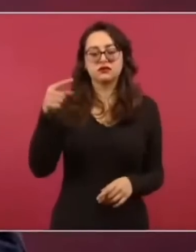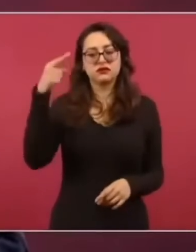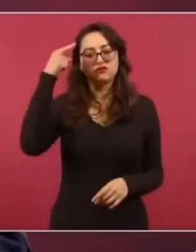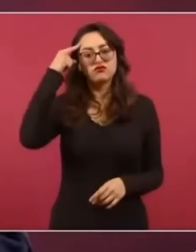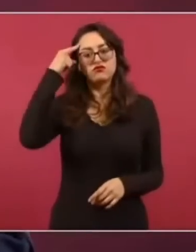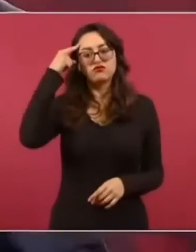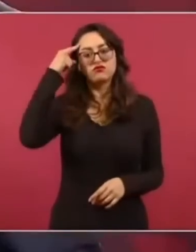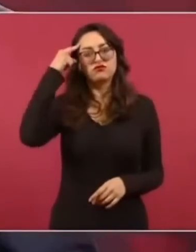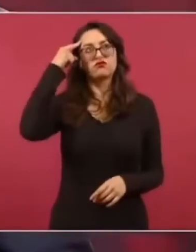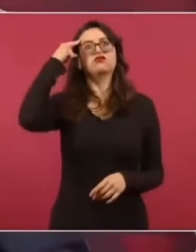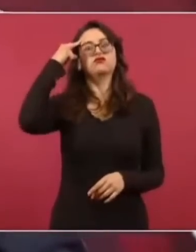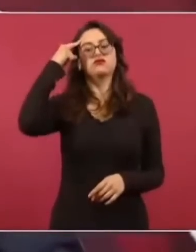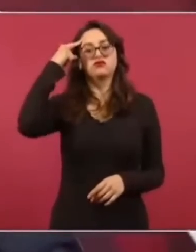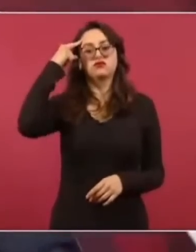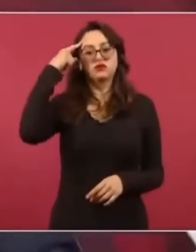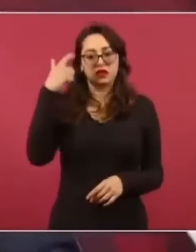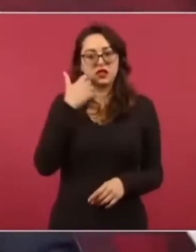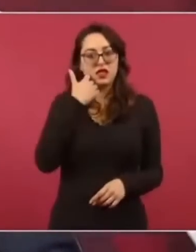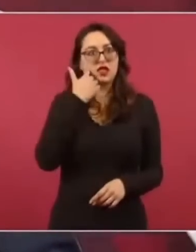influye en la mentalidad,